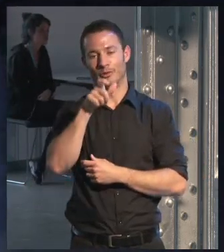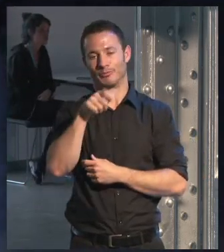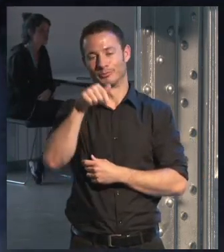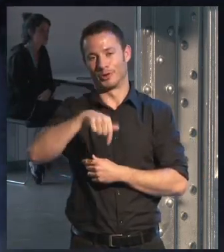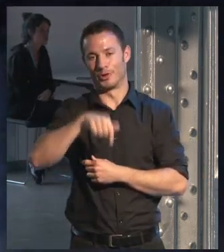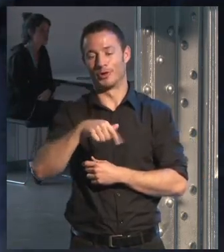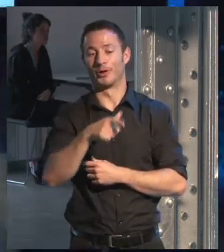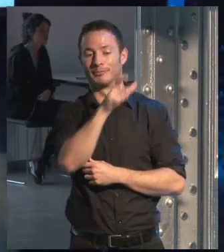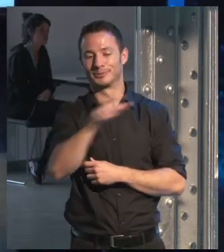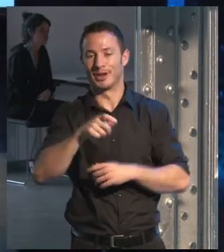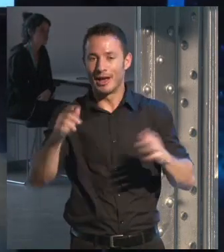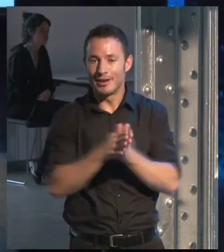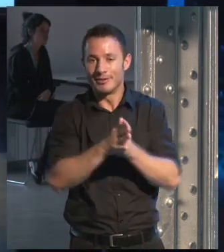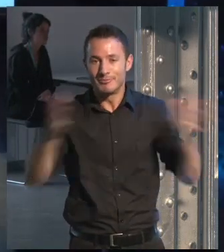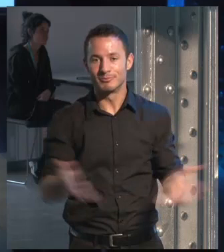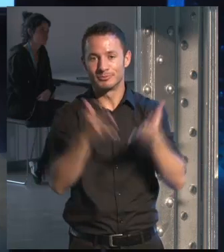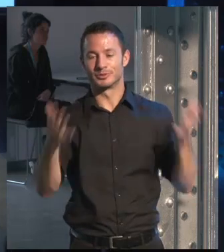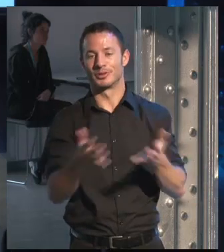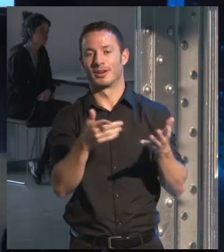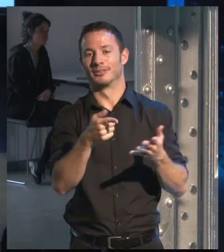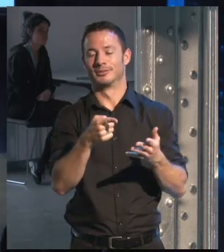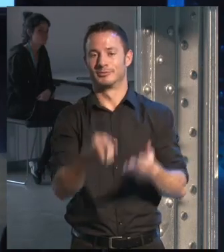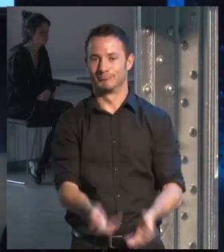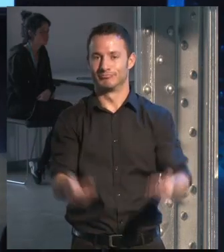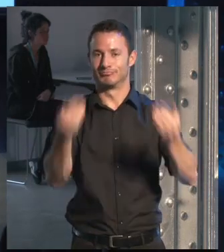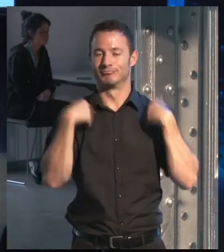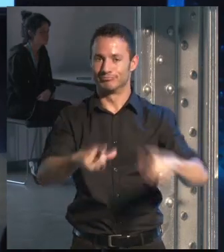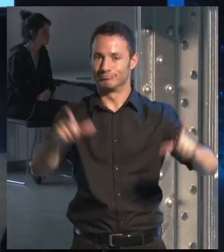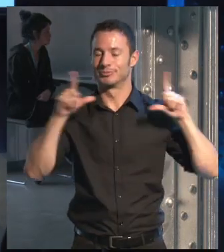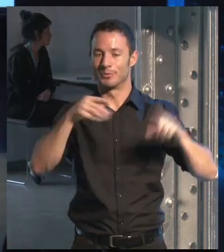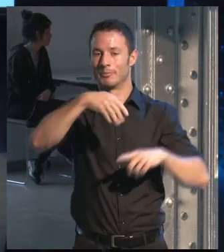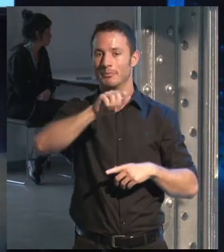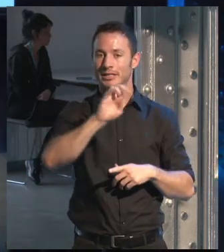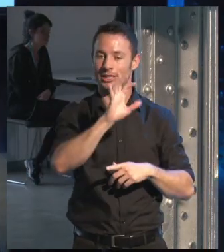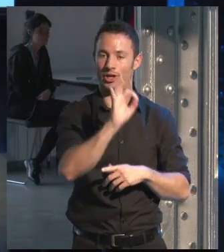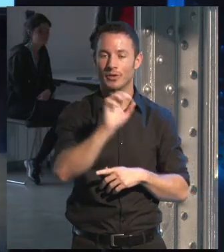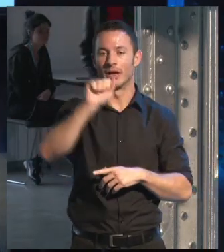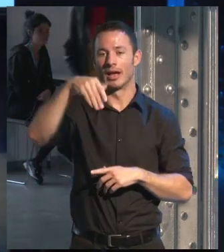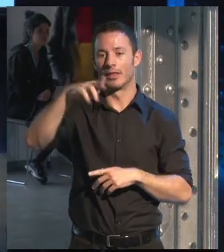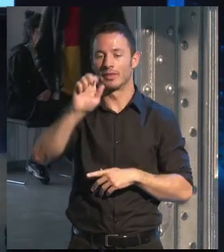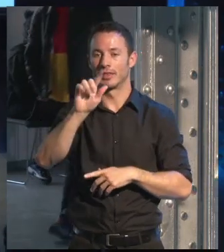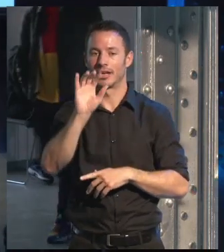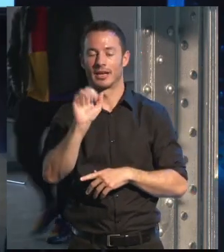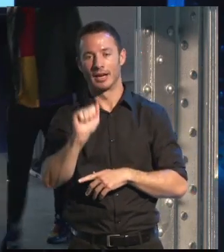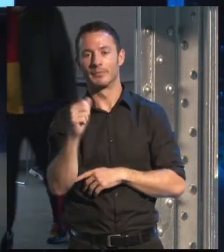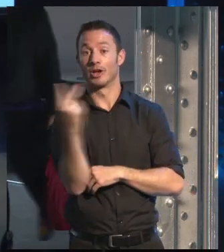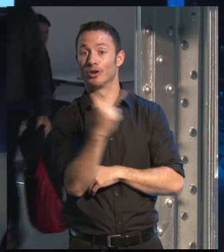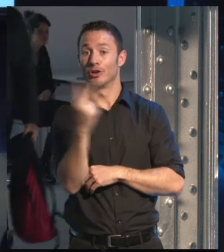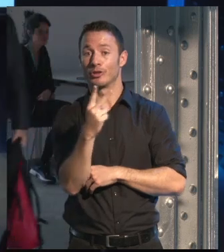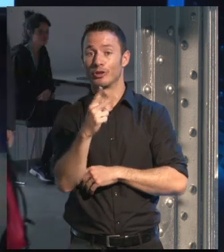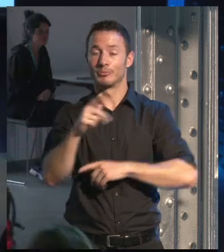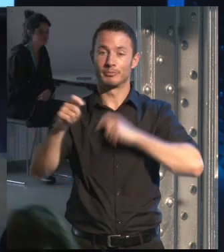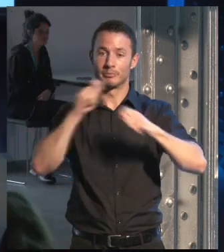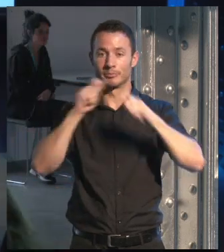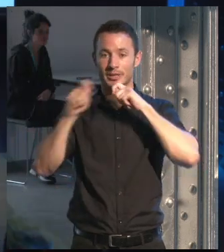a los abanderados, a quienes habéis dado la cara en este proyecto, son Mateo y Andrea, son los presentadores del programa matinal,